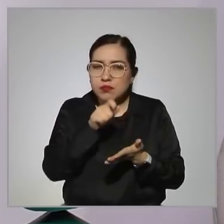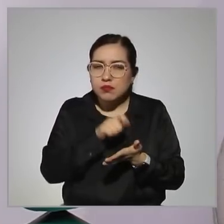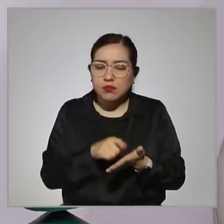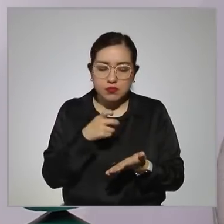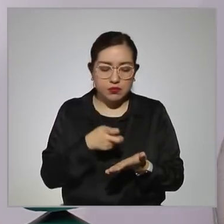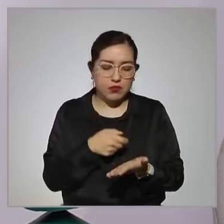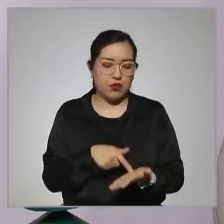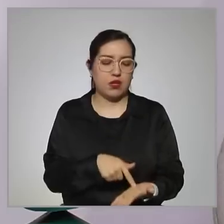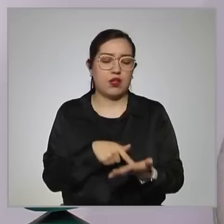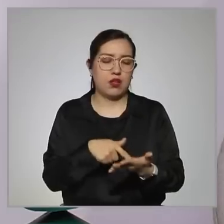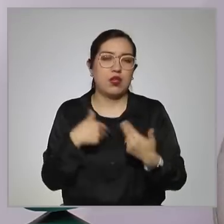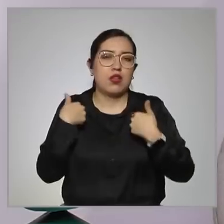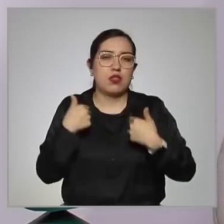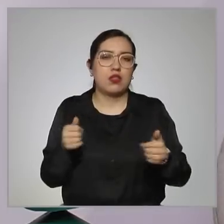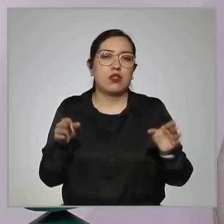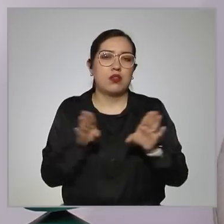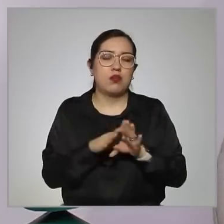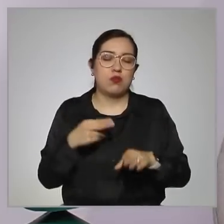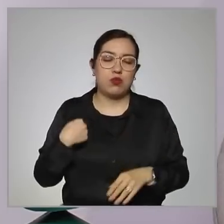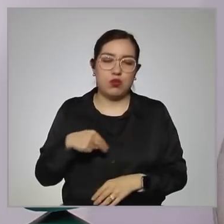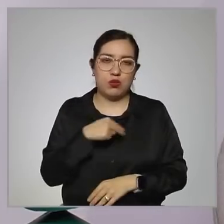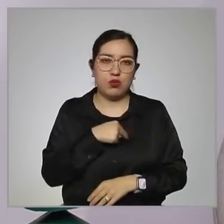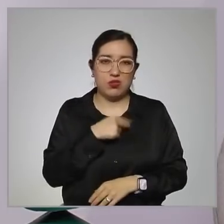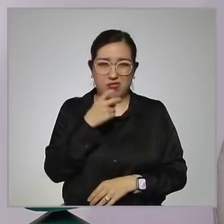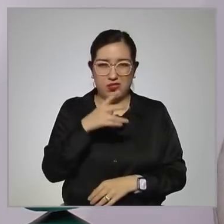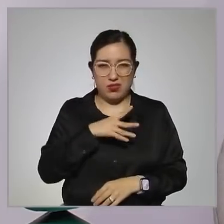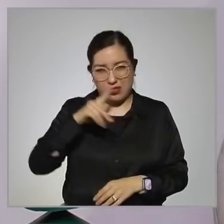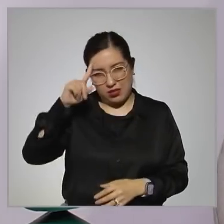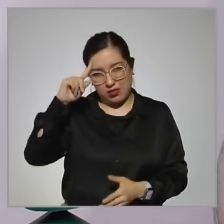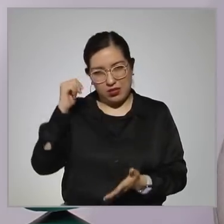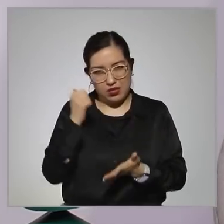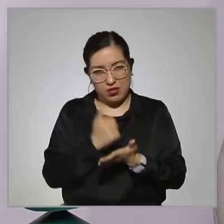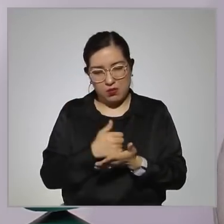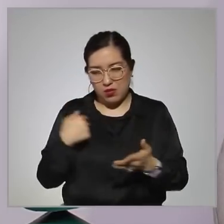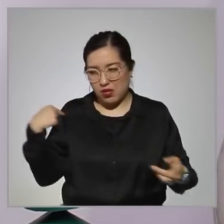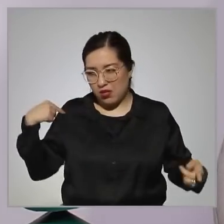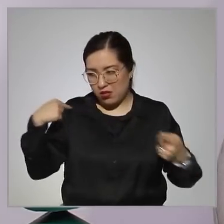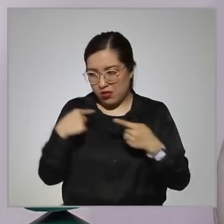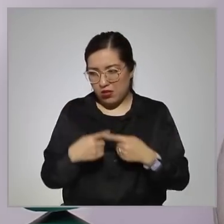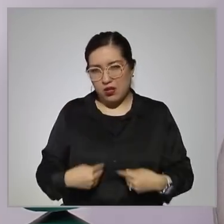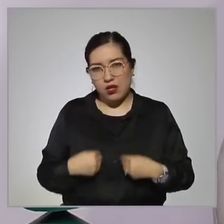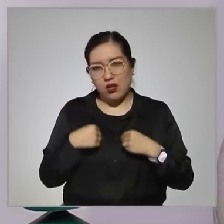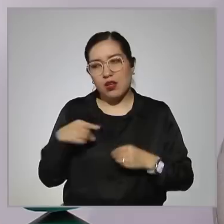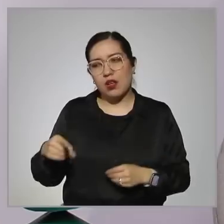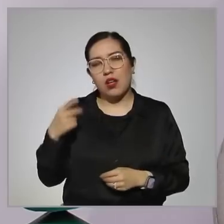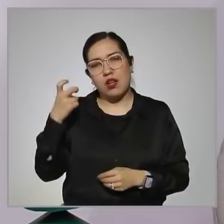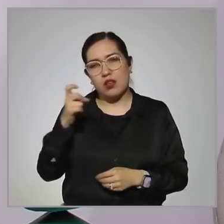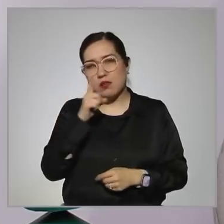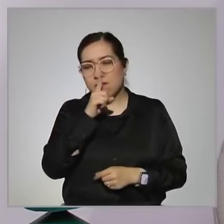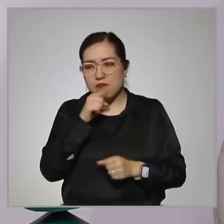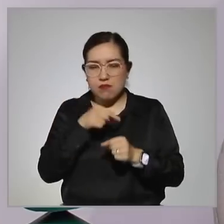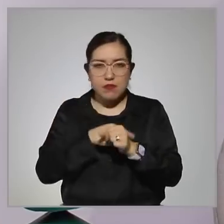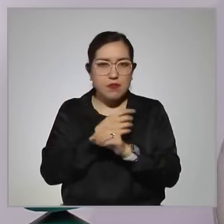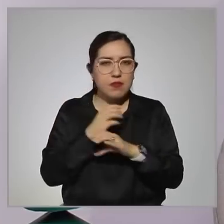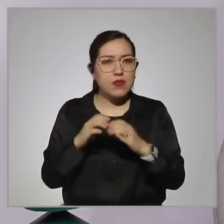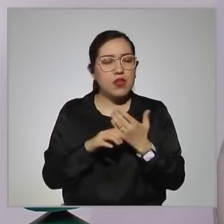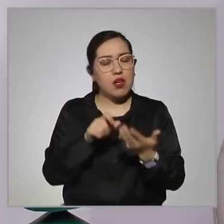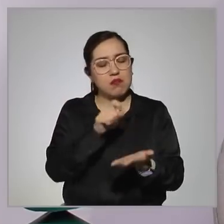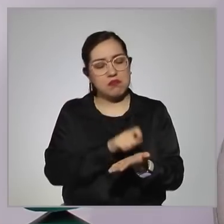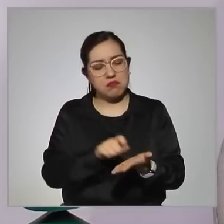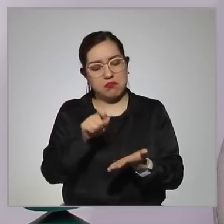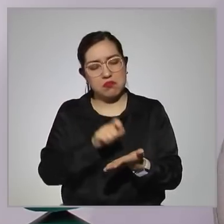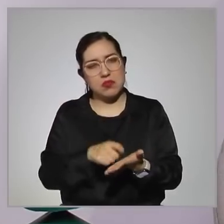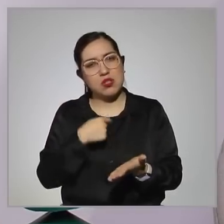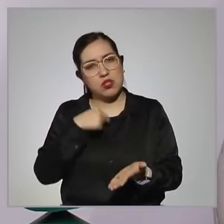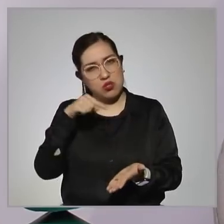entendernos a nosotros mismos, a sacar esos traumas que tuvimos durante la vida y decir esos secretos y escribirlos. Y yo creo que